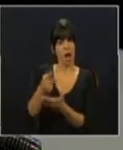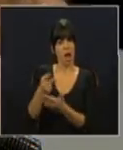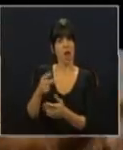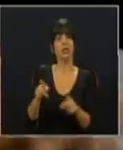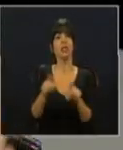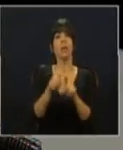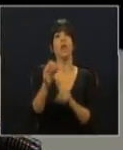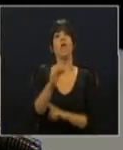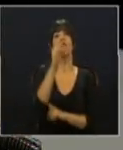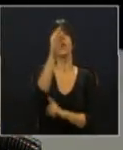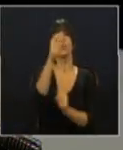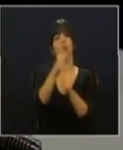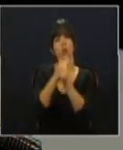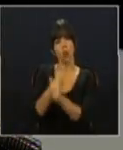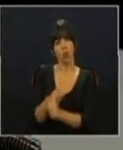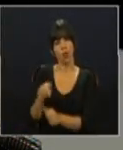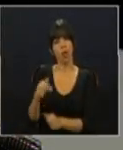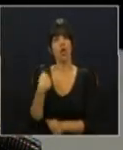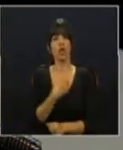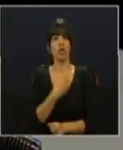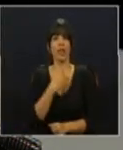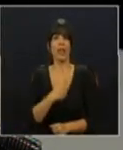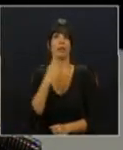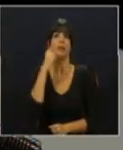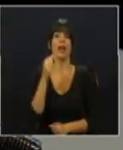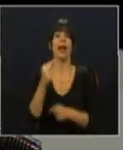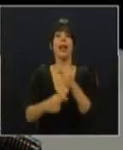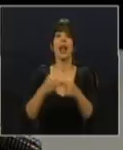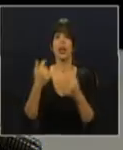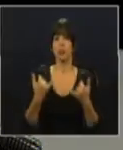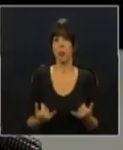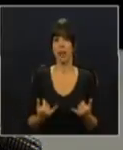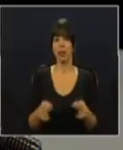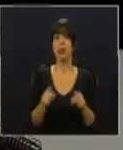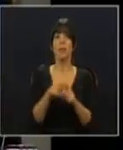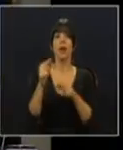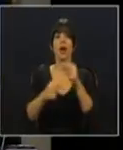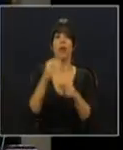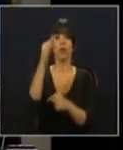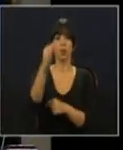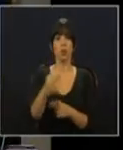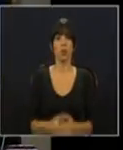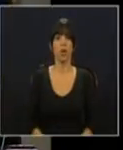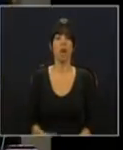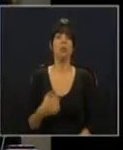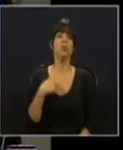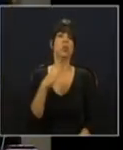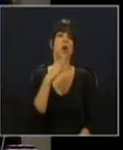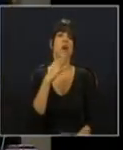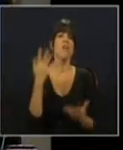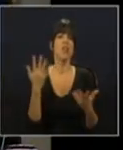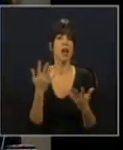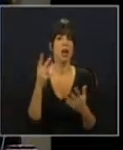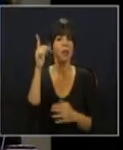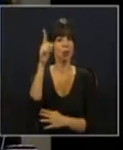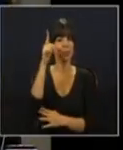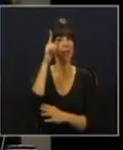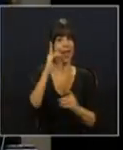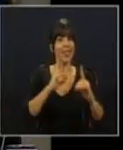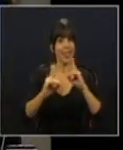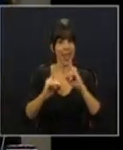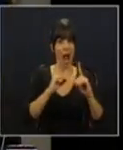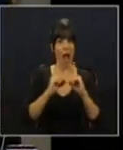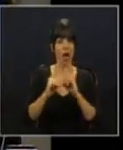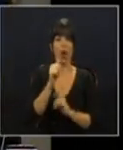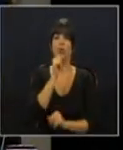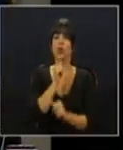que se levanta el futuro que deseamos para las generaciones presentes y venideras. Hablo, por supuesto, del diálogo,